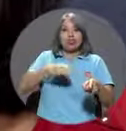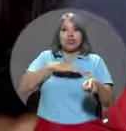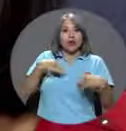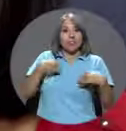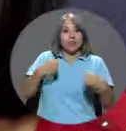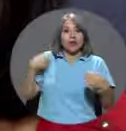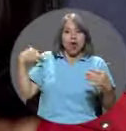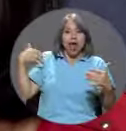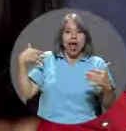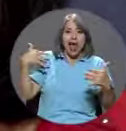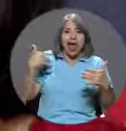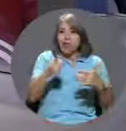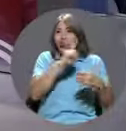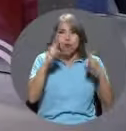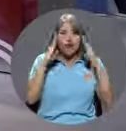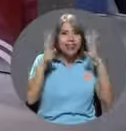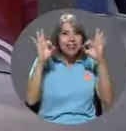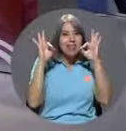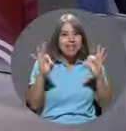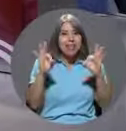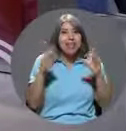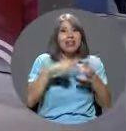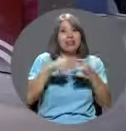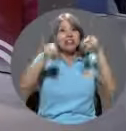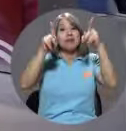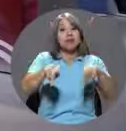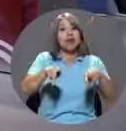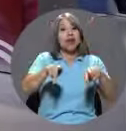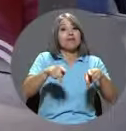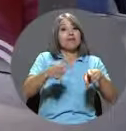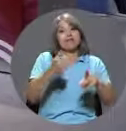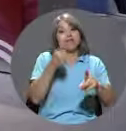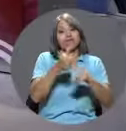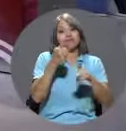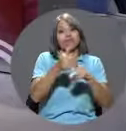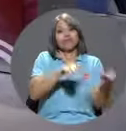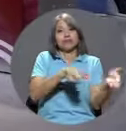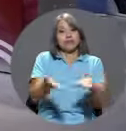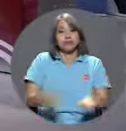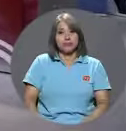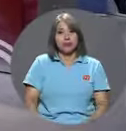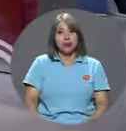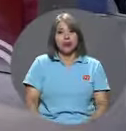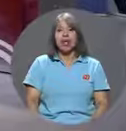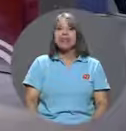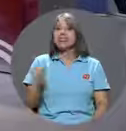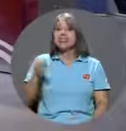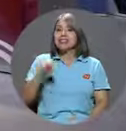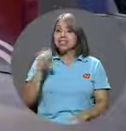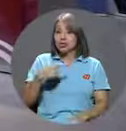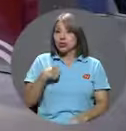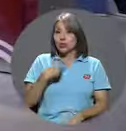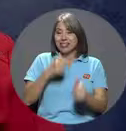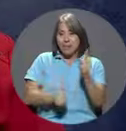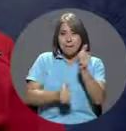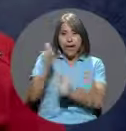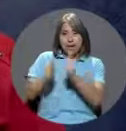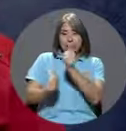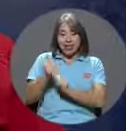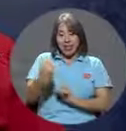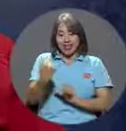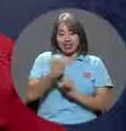persona llegue a quitarse la vida. Sí, era lo que decía, que la mayoría de los suicidios están asociados a algún tipo